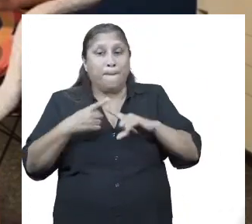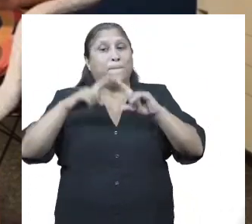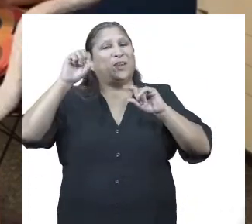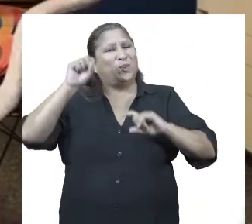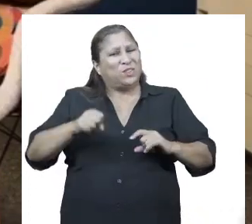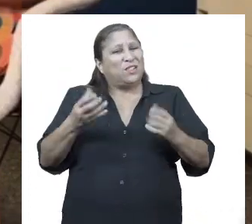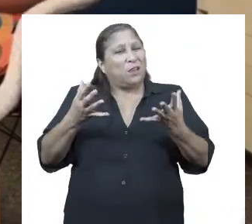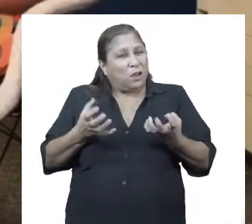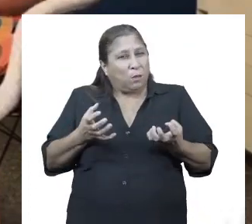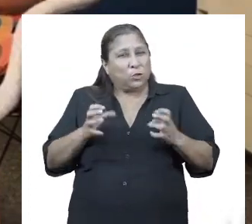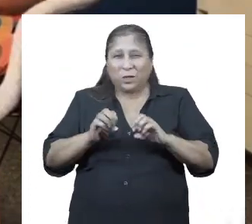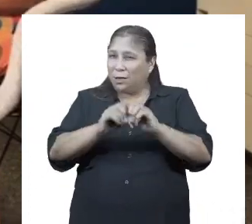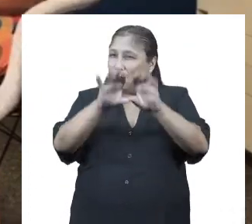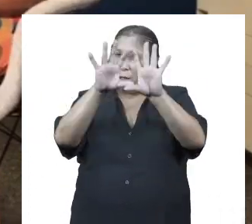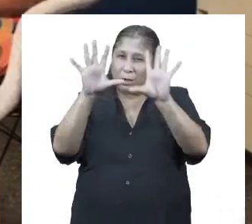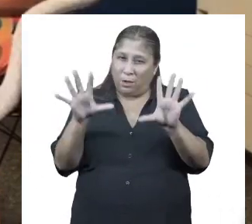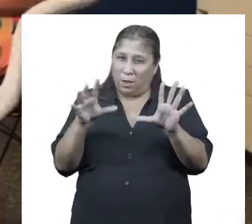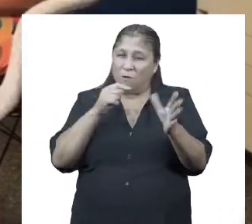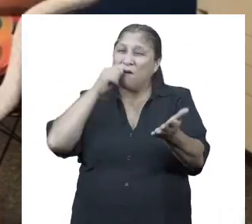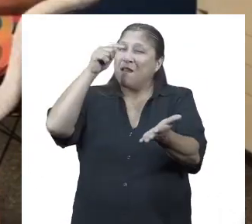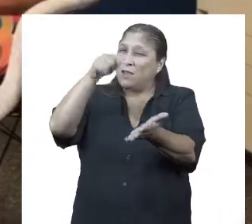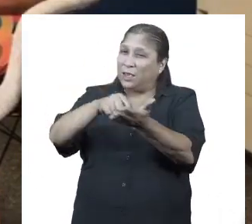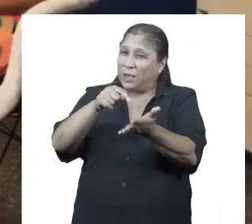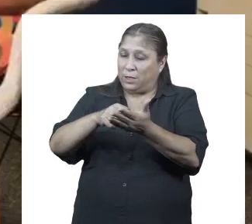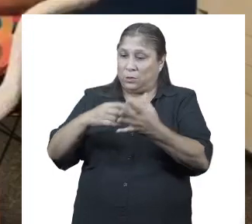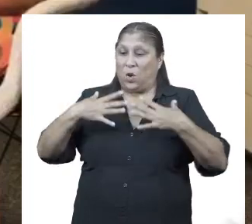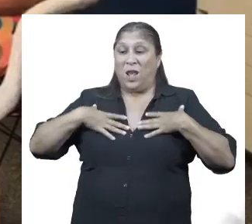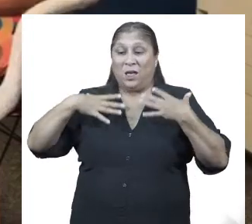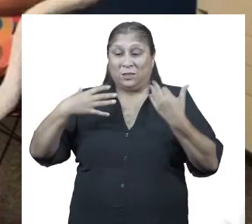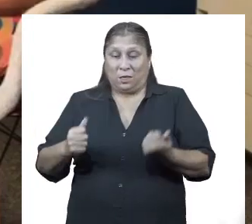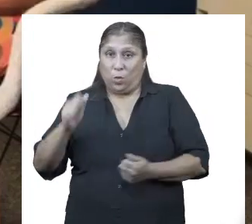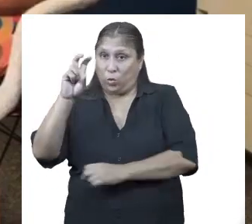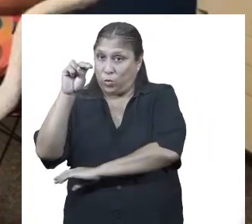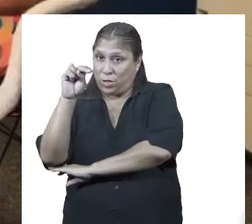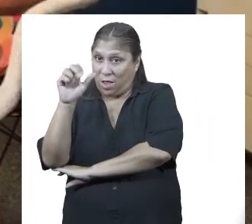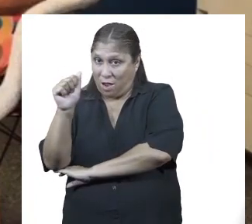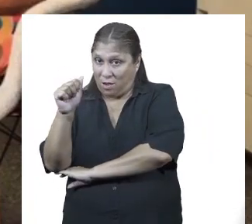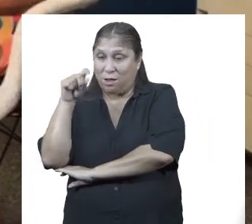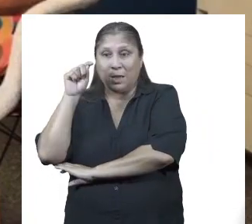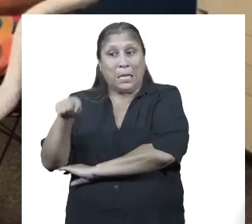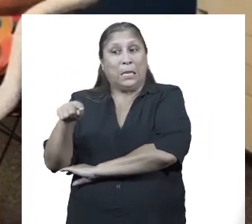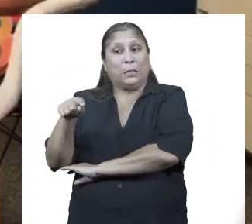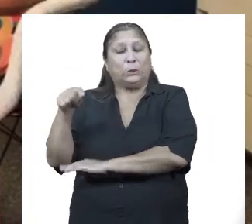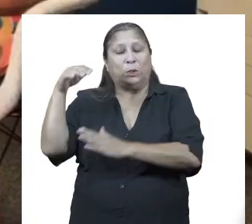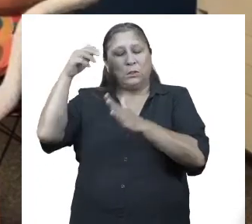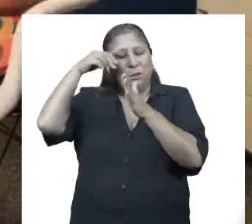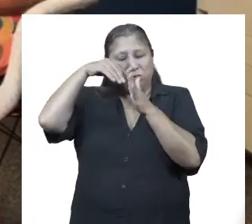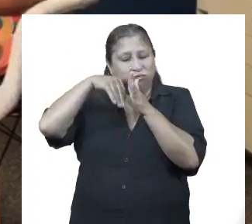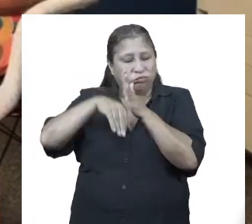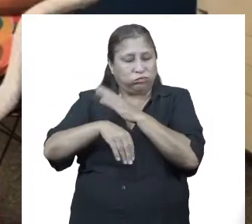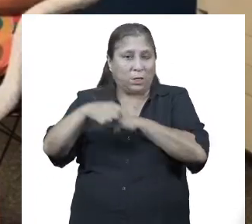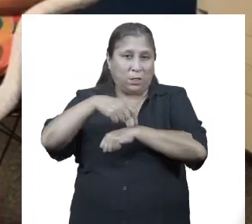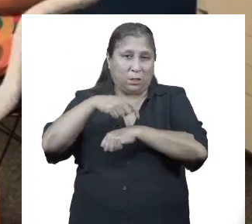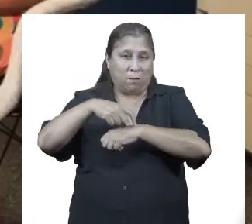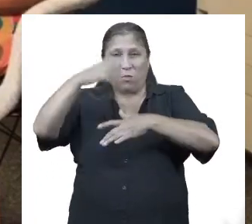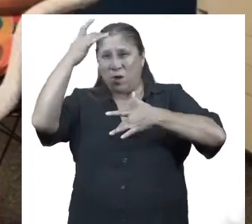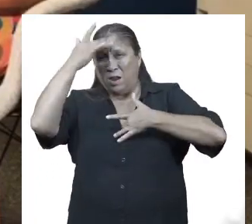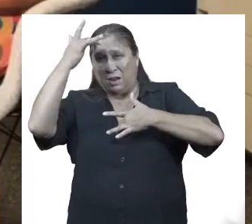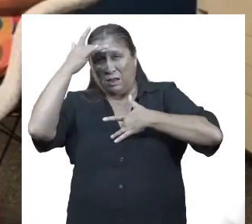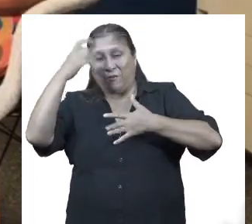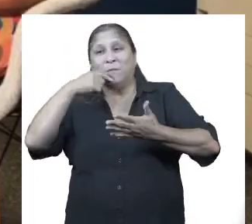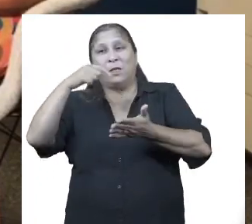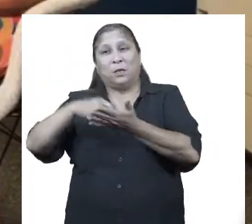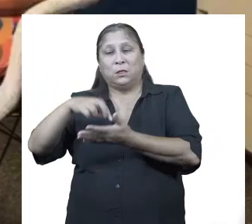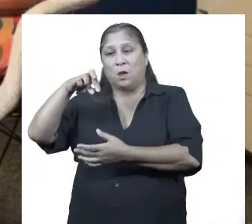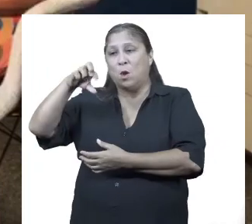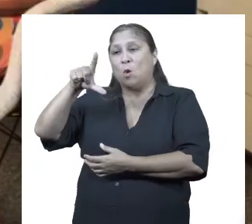pero sí queremos dejar en claro que la salud de Ana es una salud que se está deteriorando en el tiempo. La enfermedad que ella